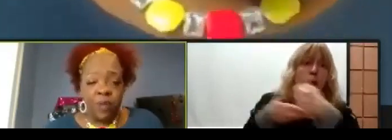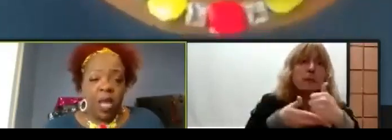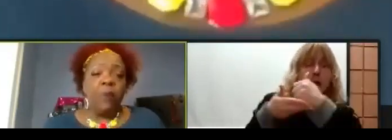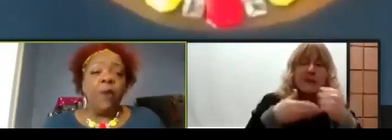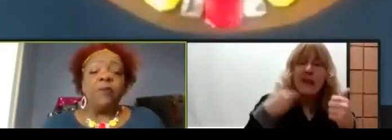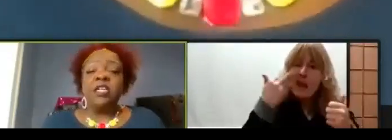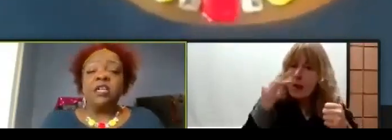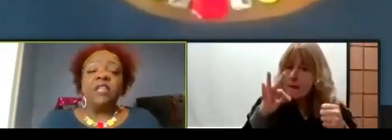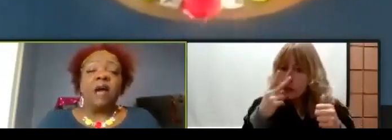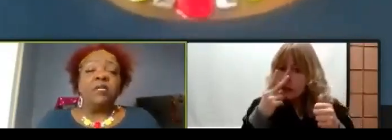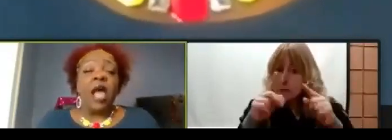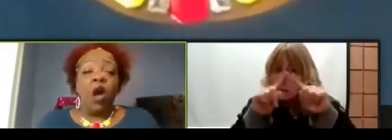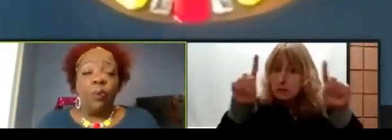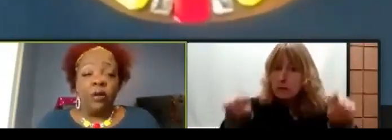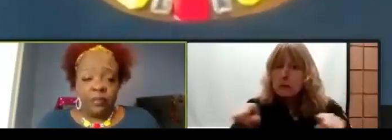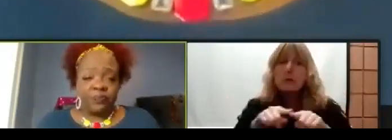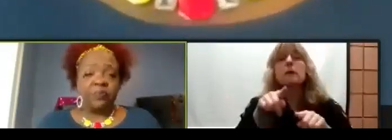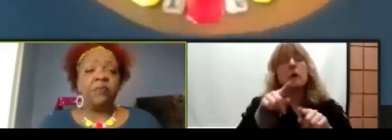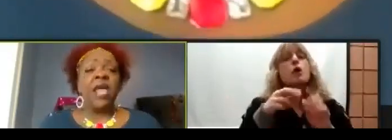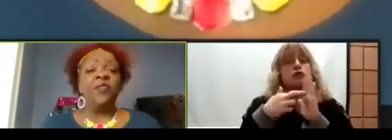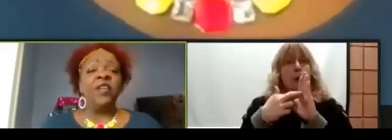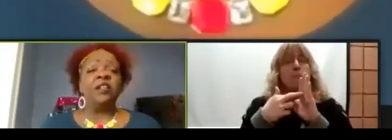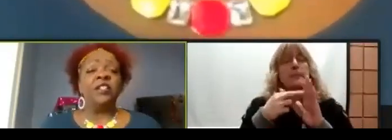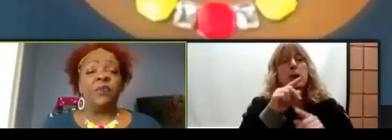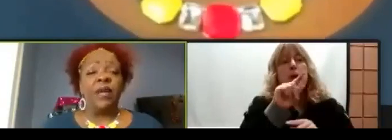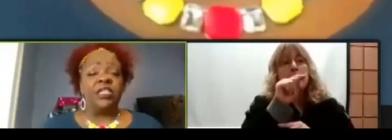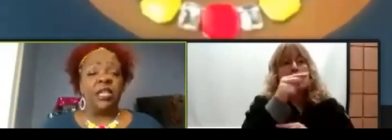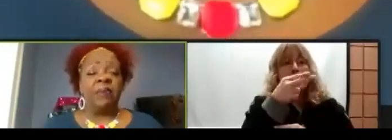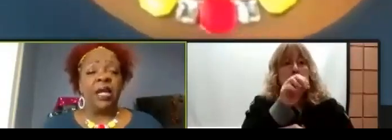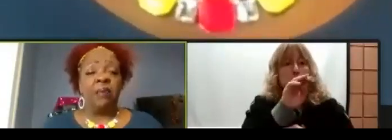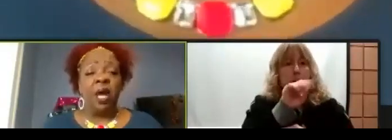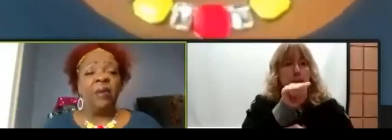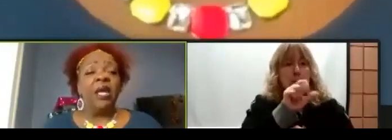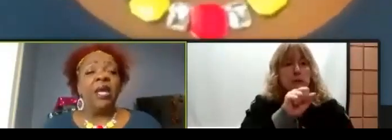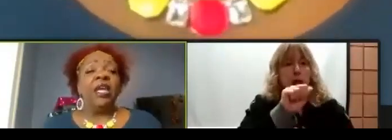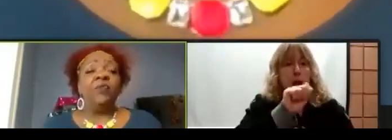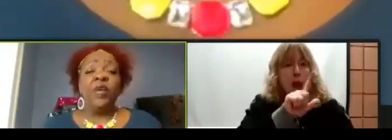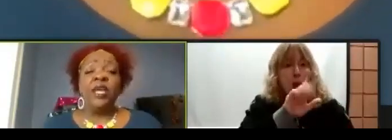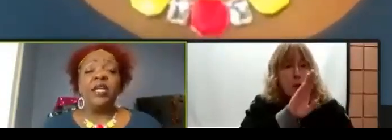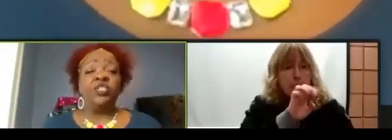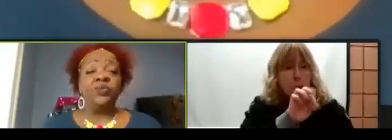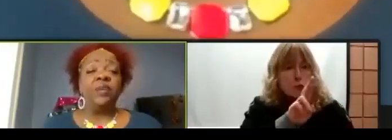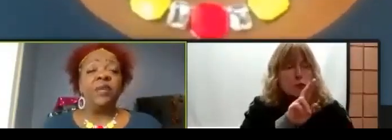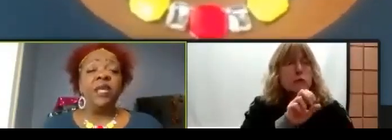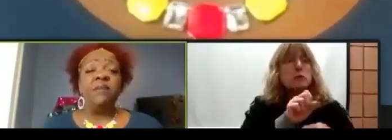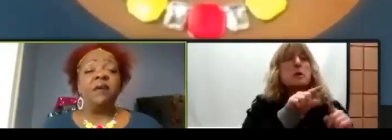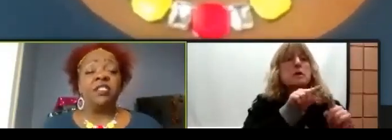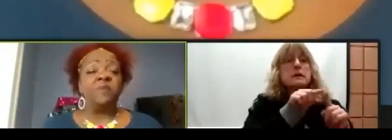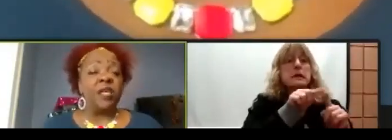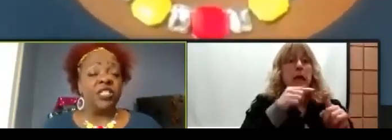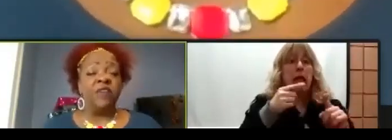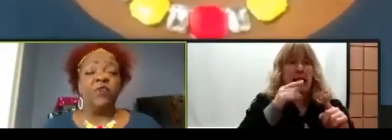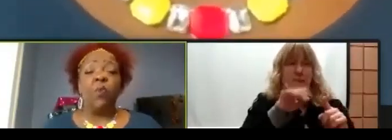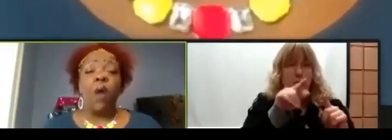el representante también saber si les podemos mandar correos electrónicos especialmente si lo estás viendo ahorita y